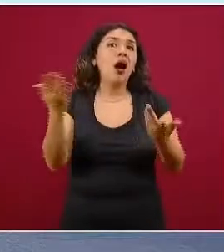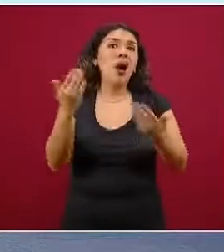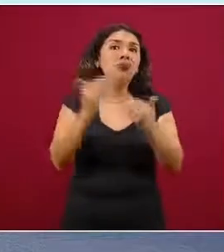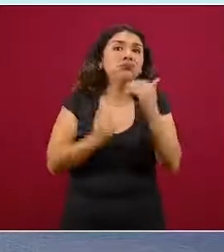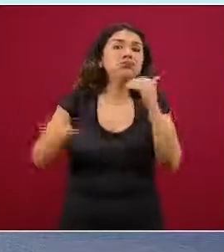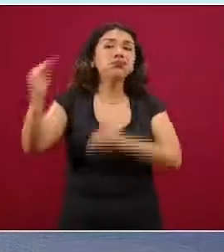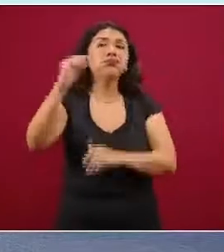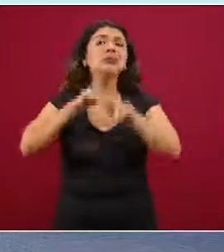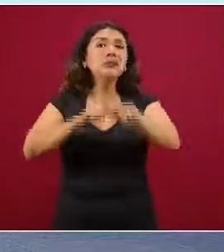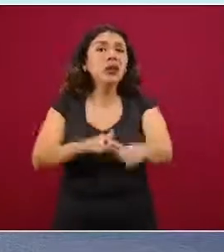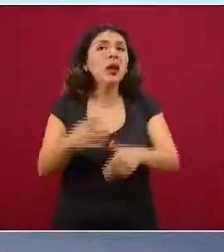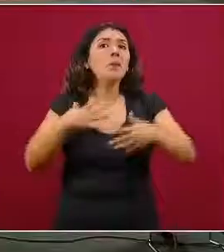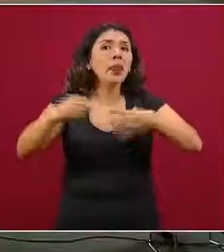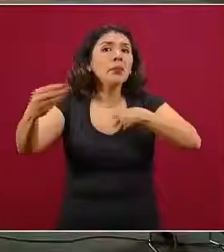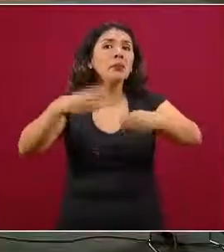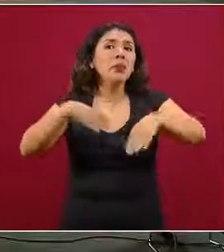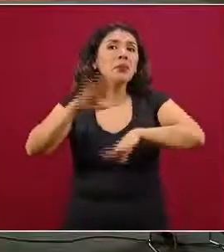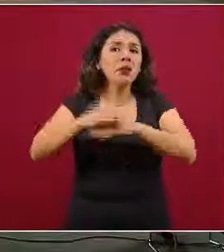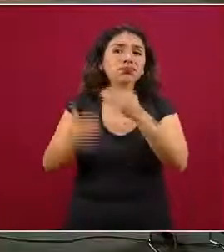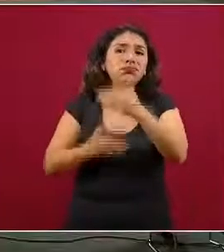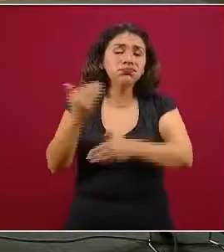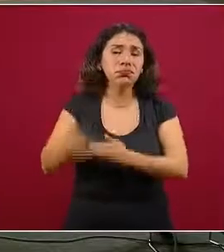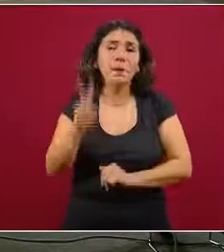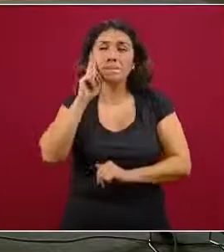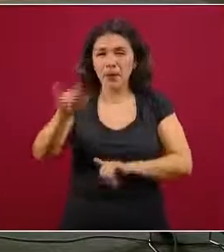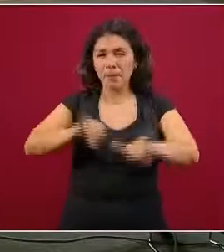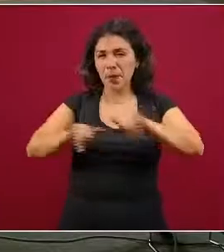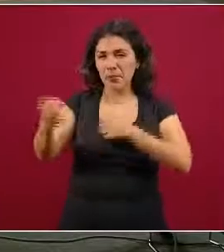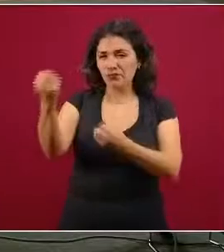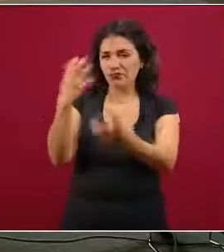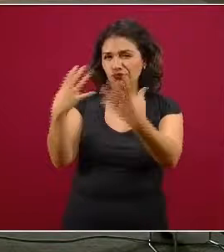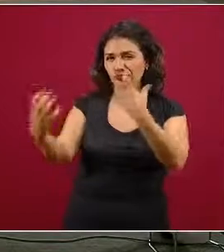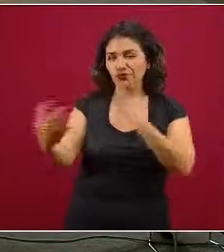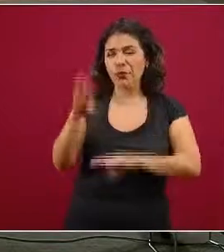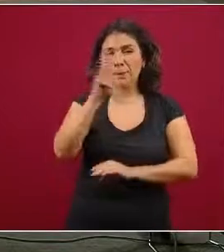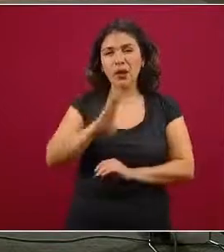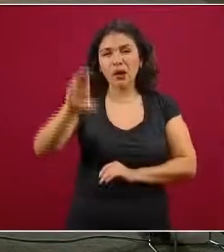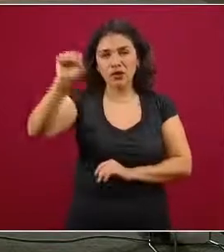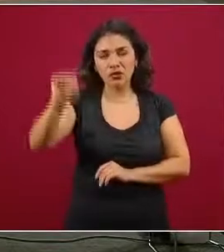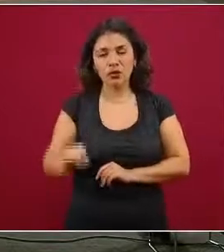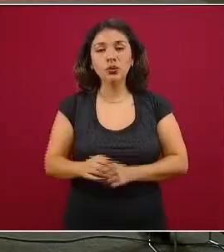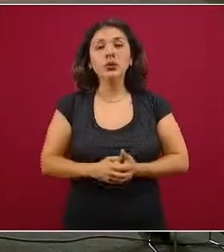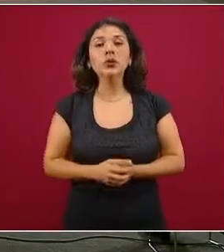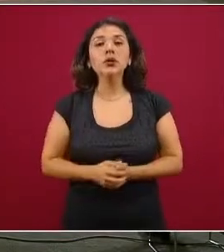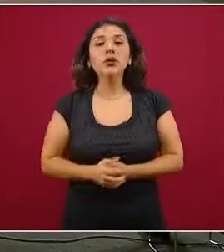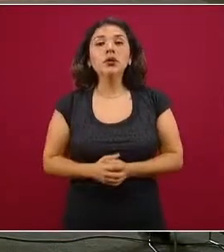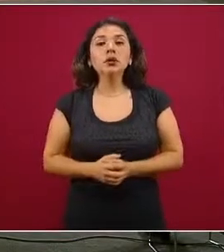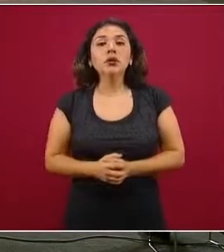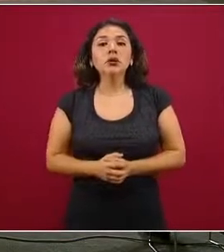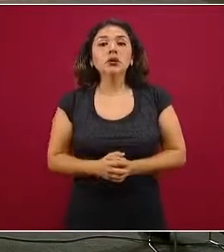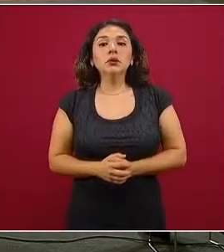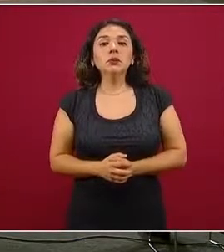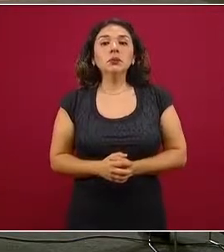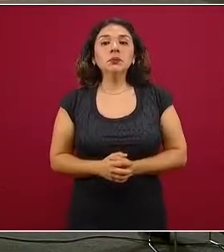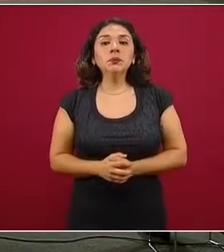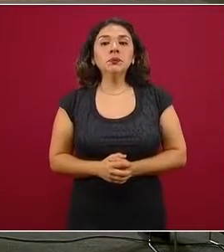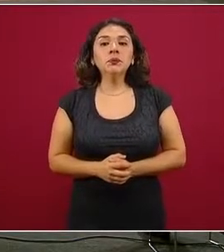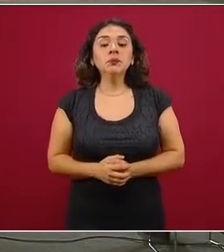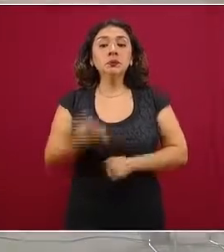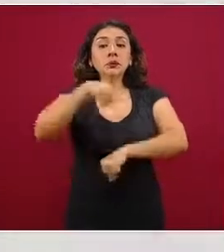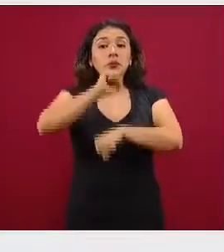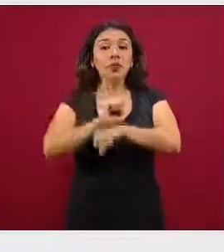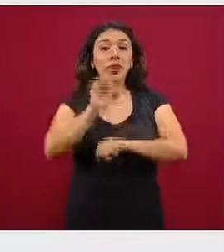va a seguir en las siguientes semanas. Veamos el mapa animado de Baja California Sur, también son pocos municipios. Semana